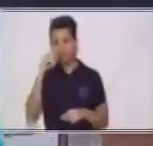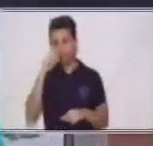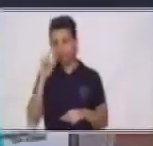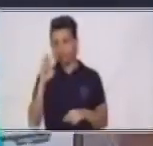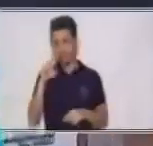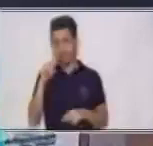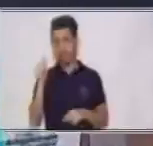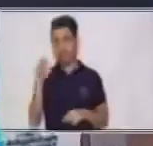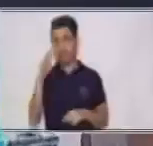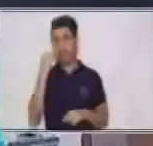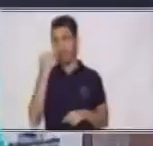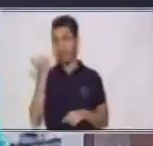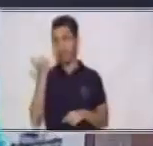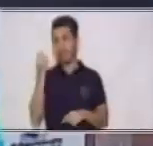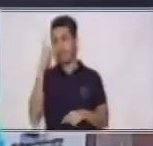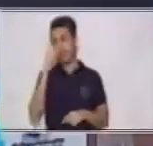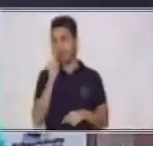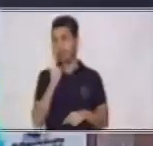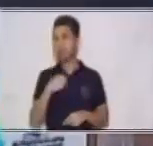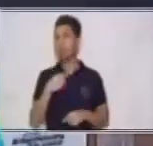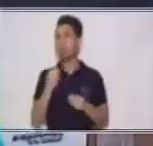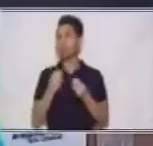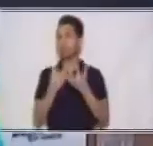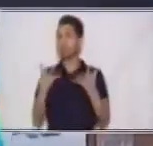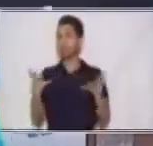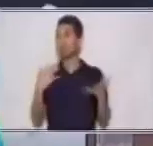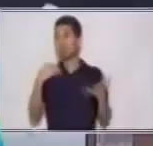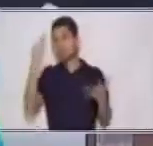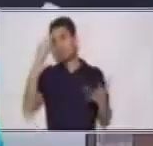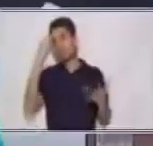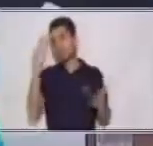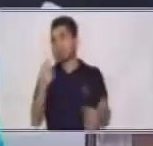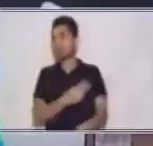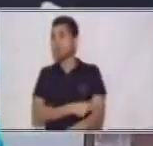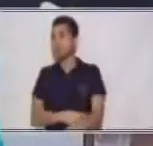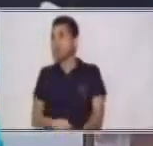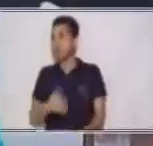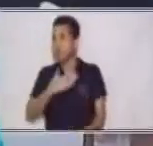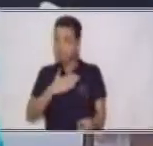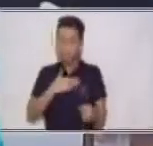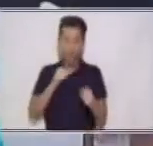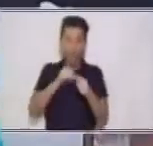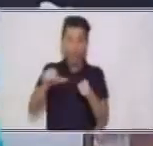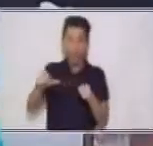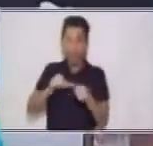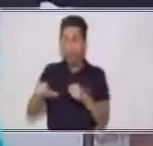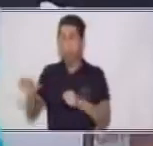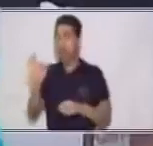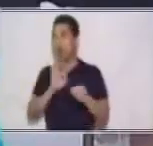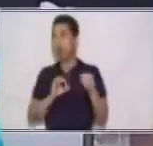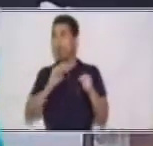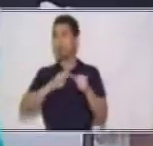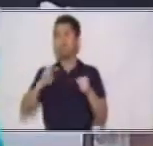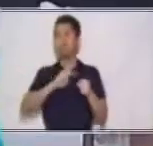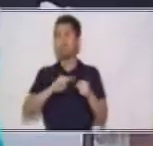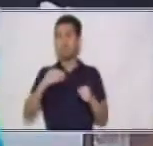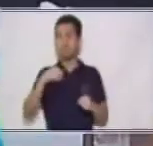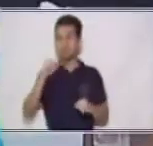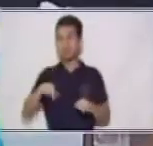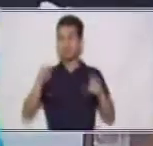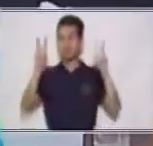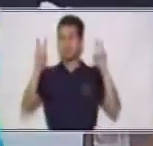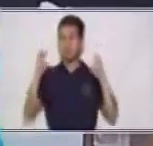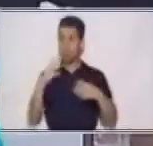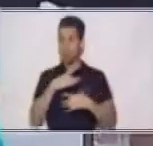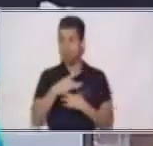posiblemente conocemos muchas historias de nuestra aldea o de nuestro municipio. Estos temas son muy